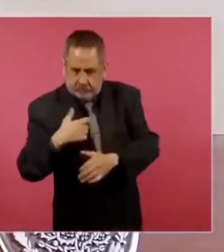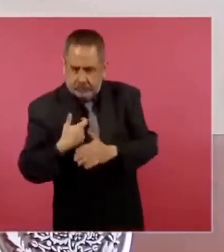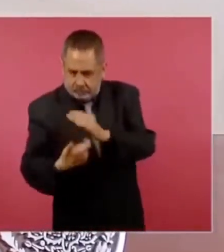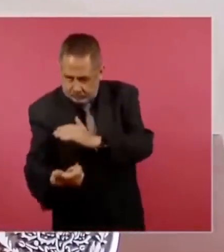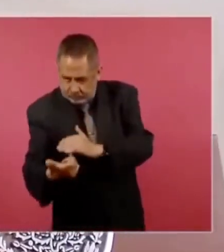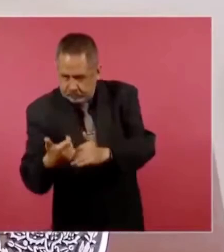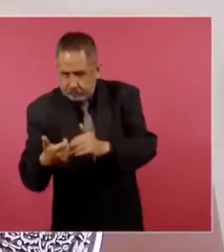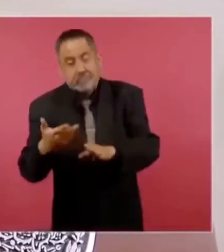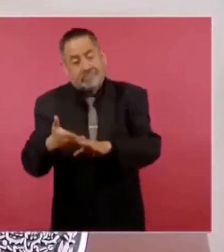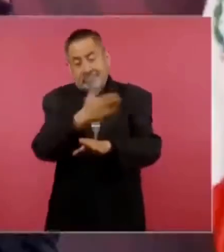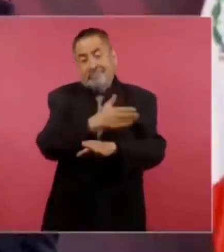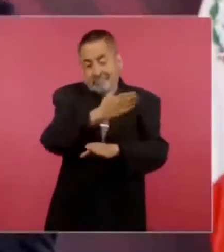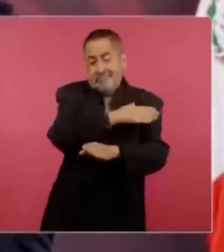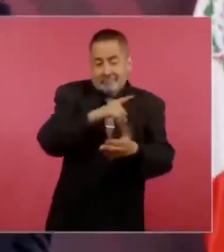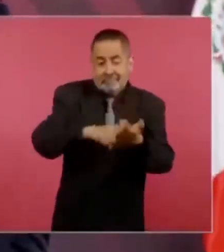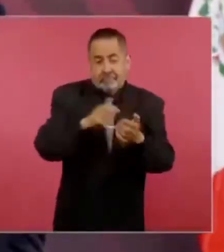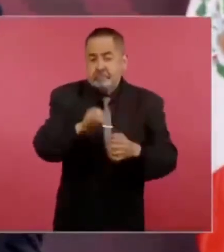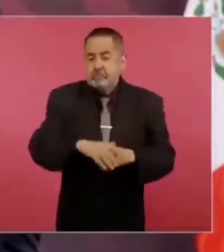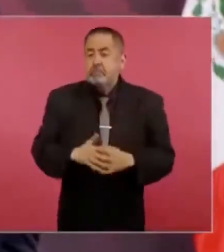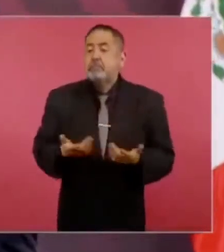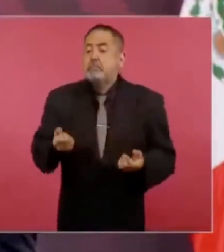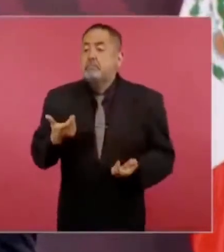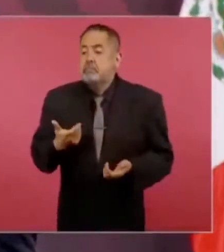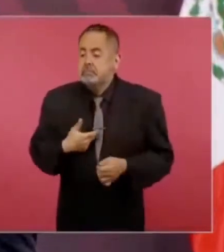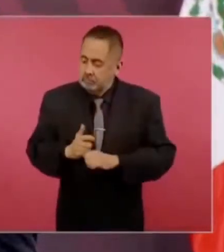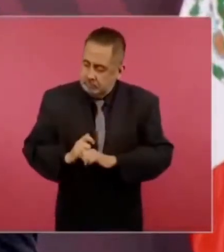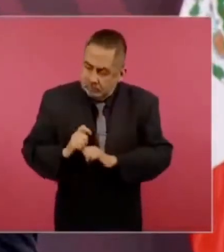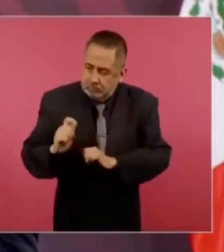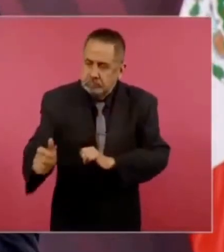comprando a los legisladores,